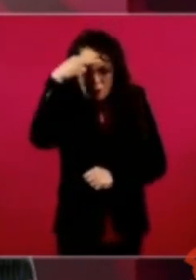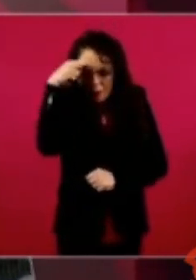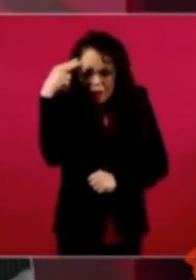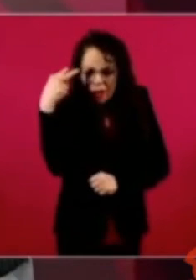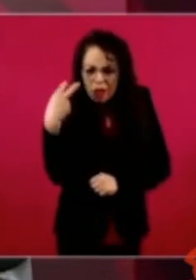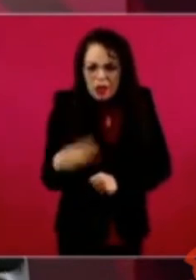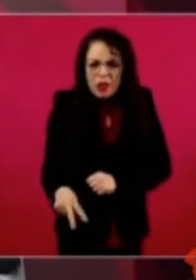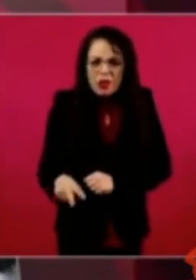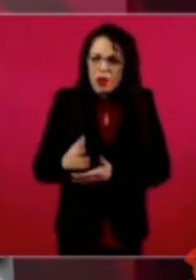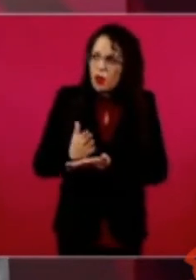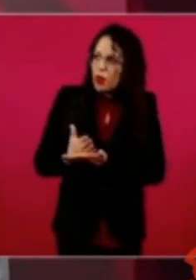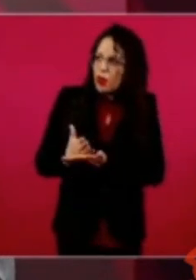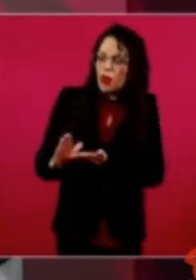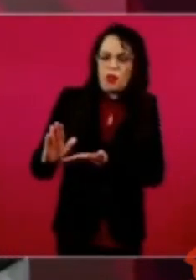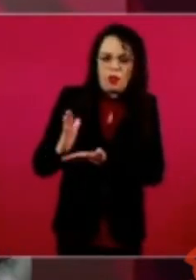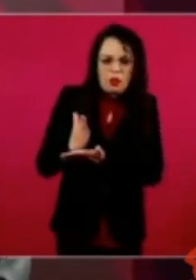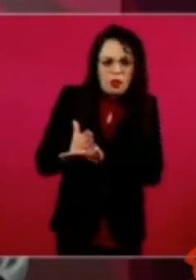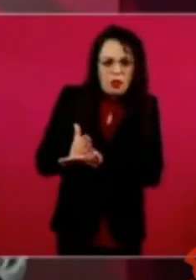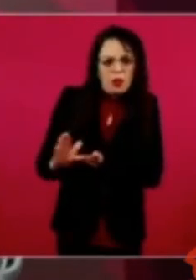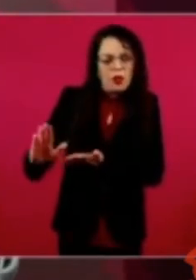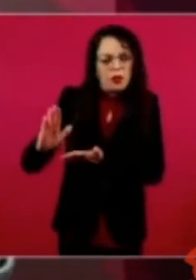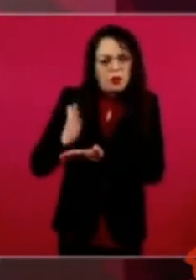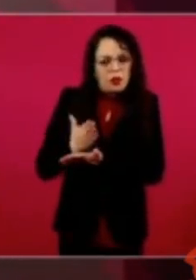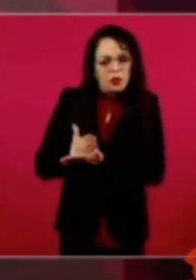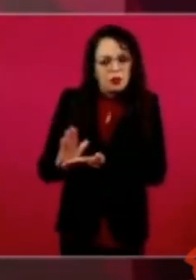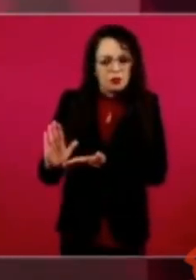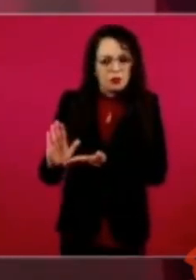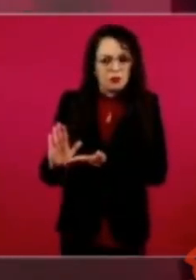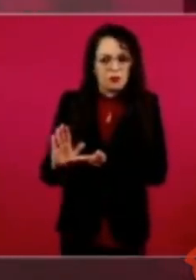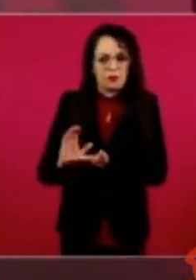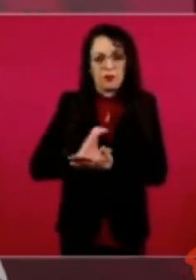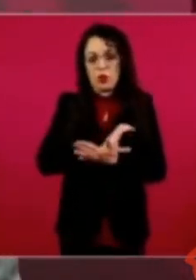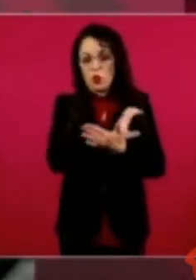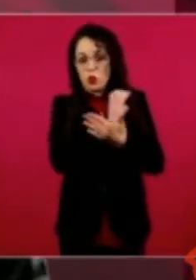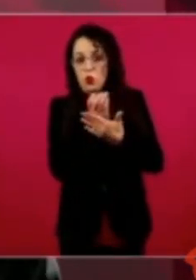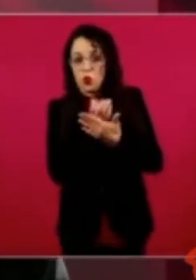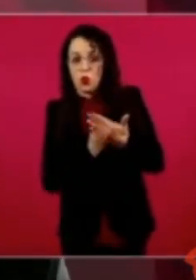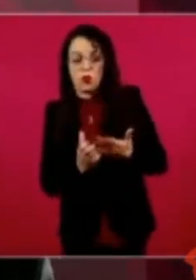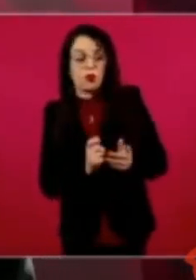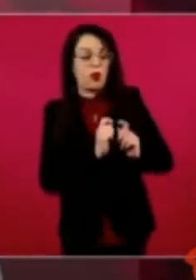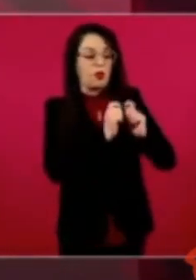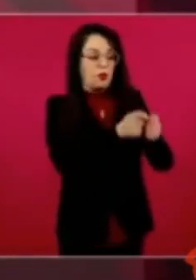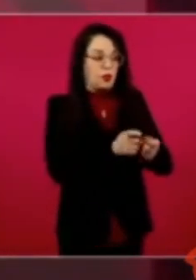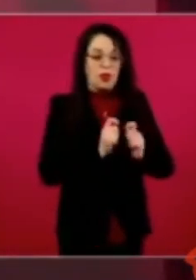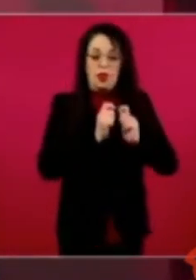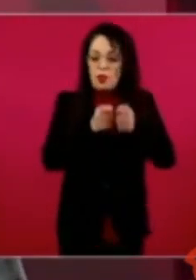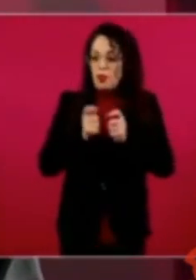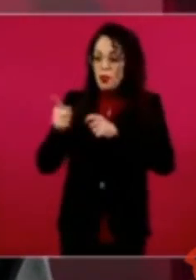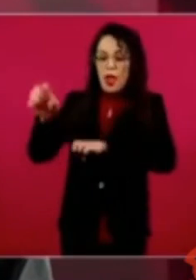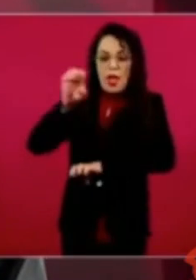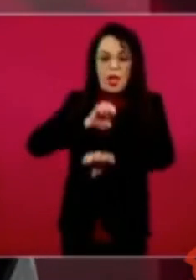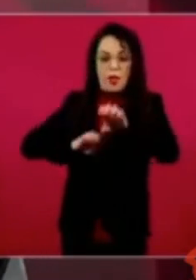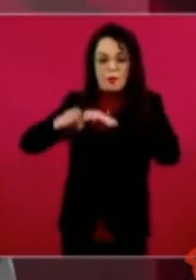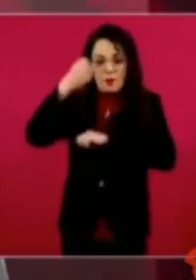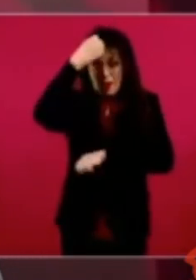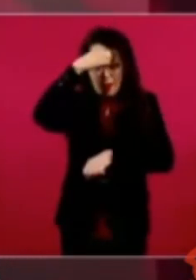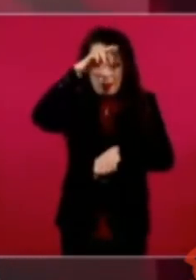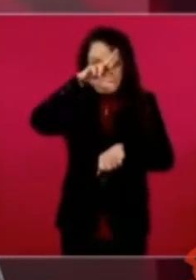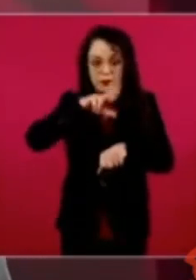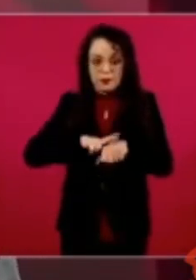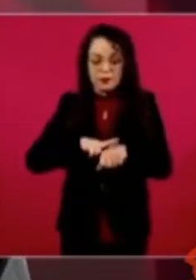que les habían entregado concesiones y subvenciones para construir